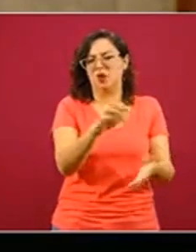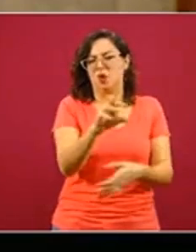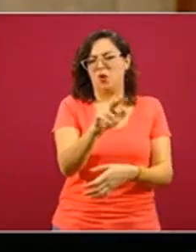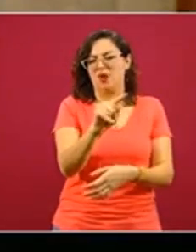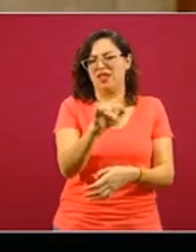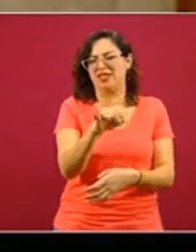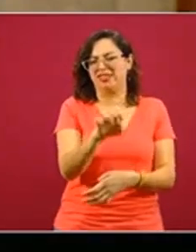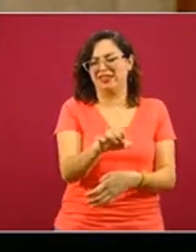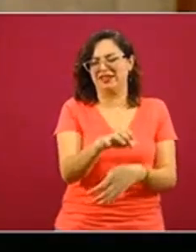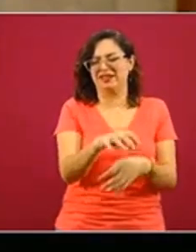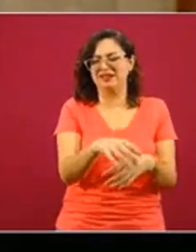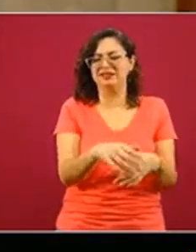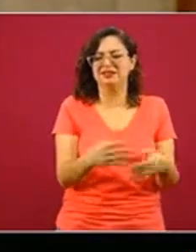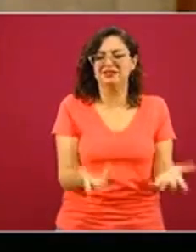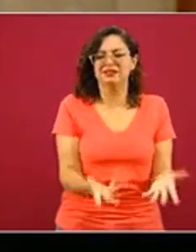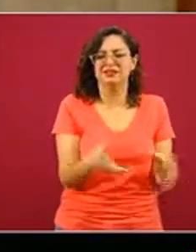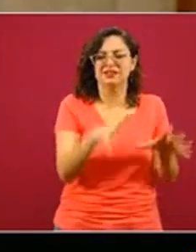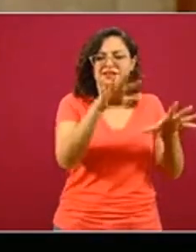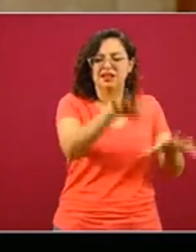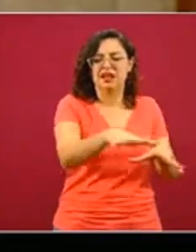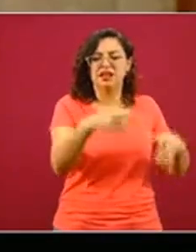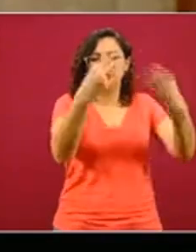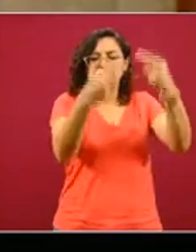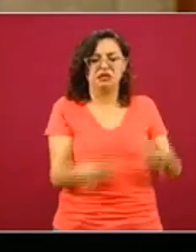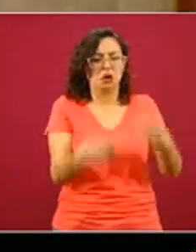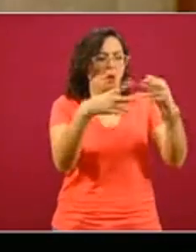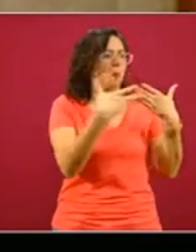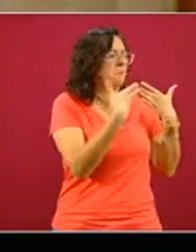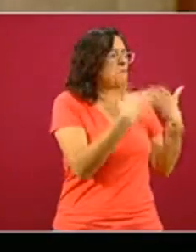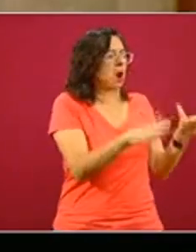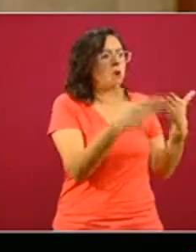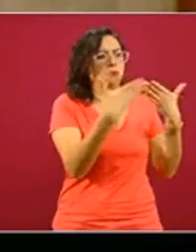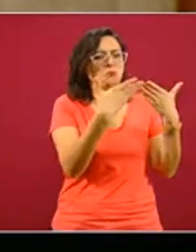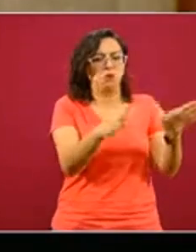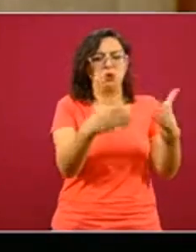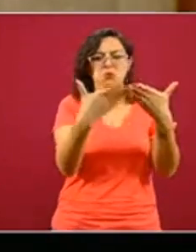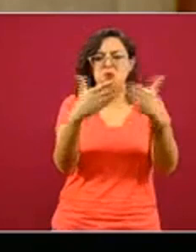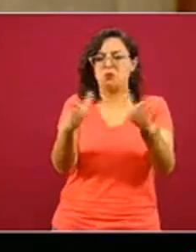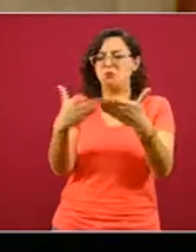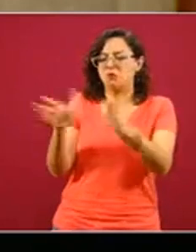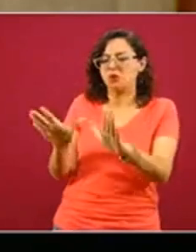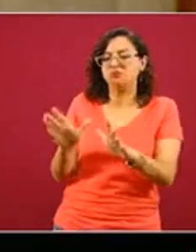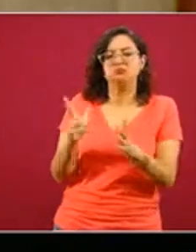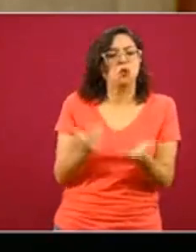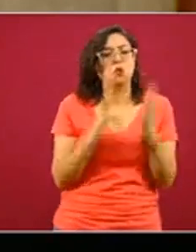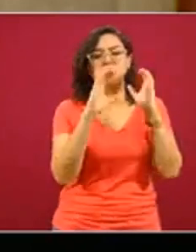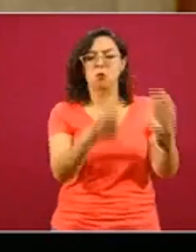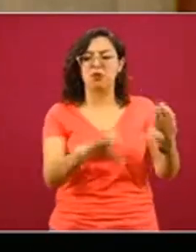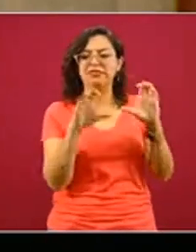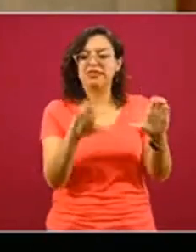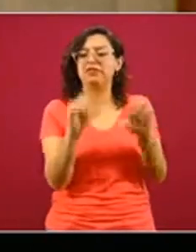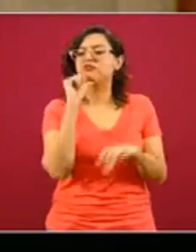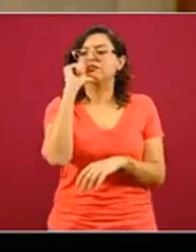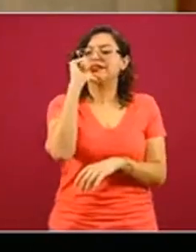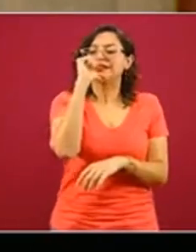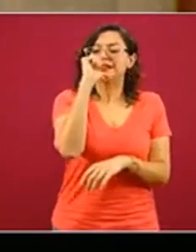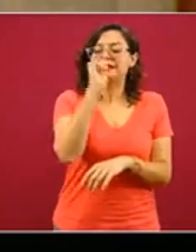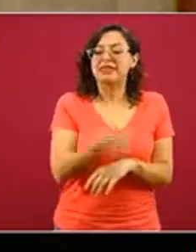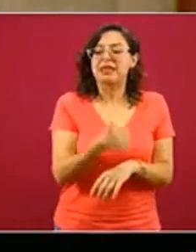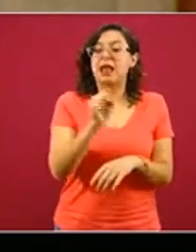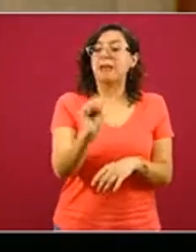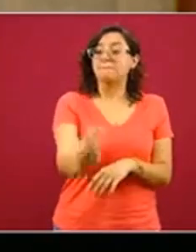dando apertura de negocios ya sin el mayor cuidado. Incluso el día viernes